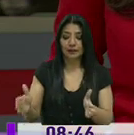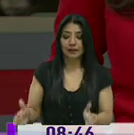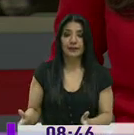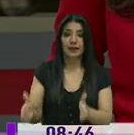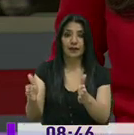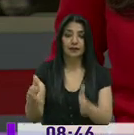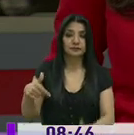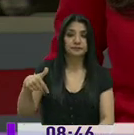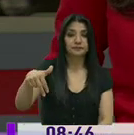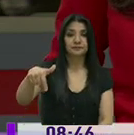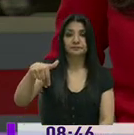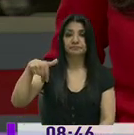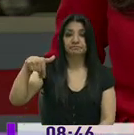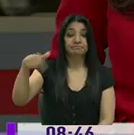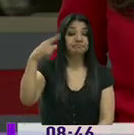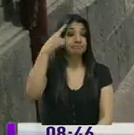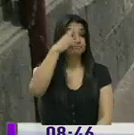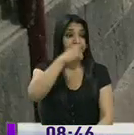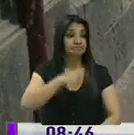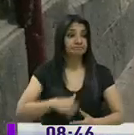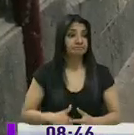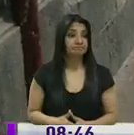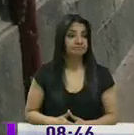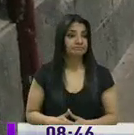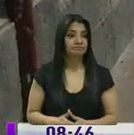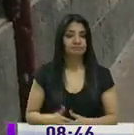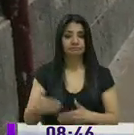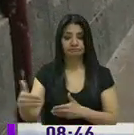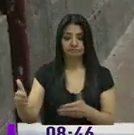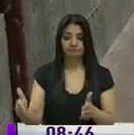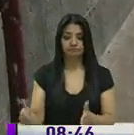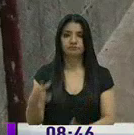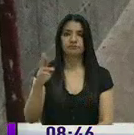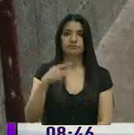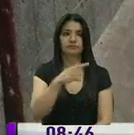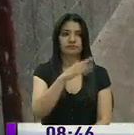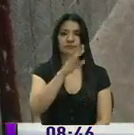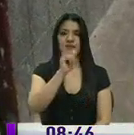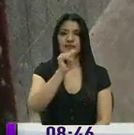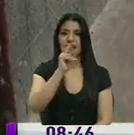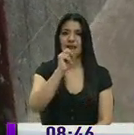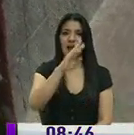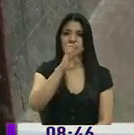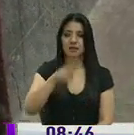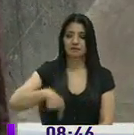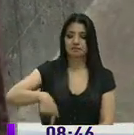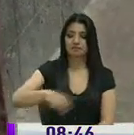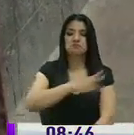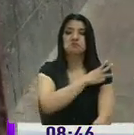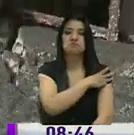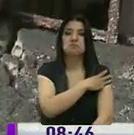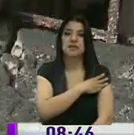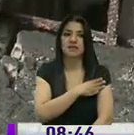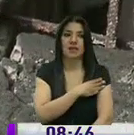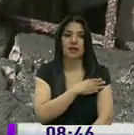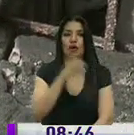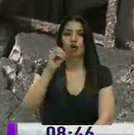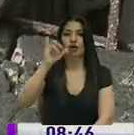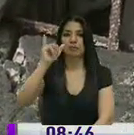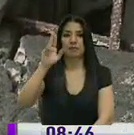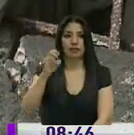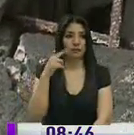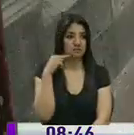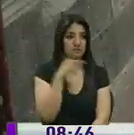dificulta el tránsito el inconveniente es ubicado sobre la calle benalcázar entre la mejía y olmedo de acuerdo a varios transeúntes el